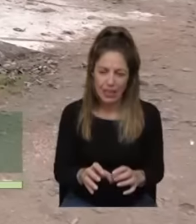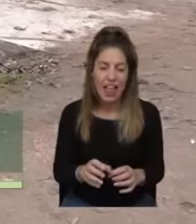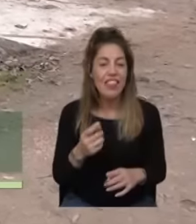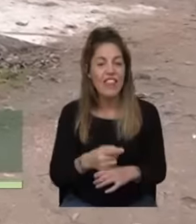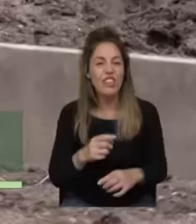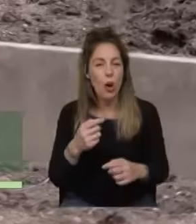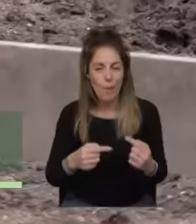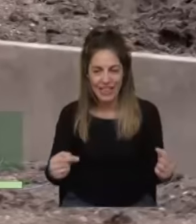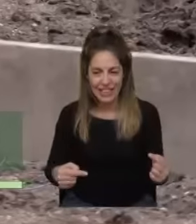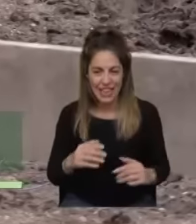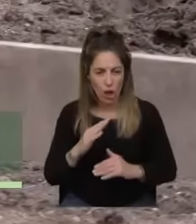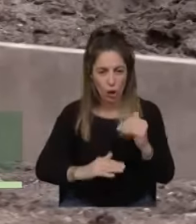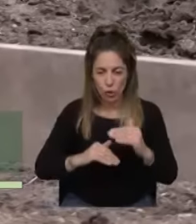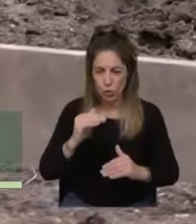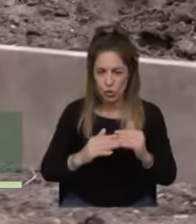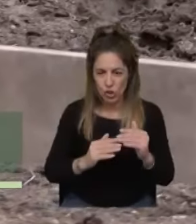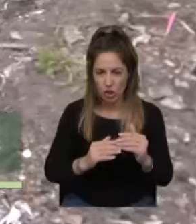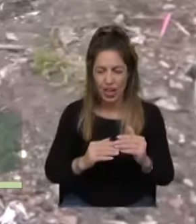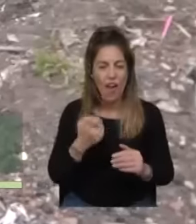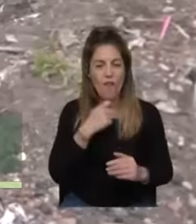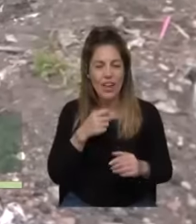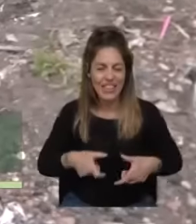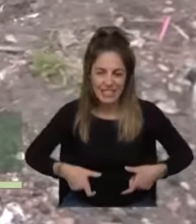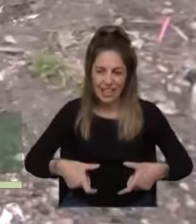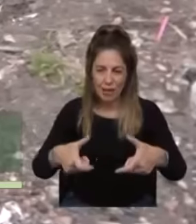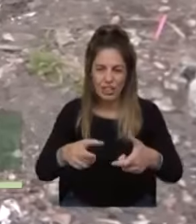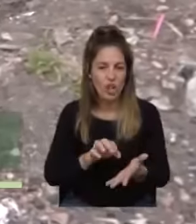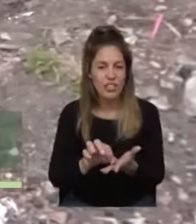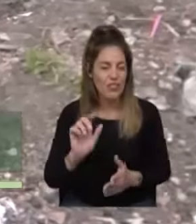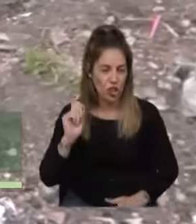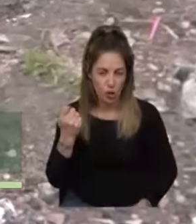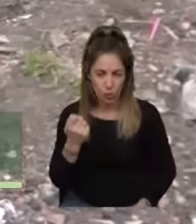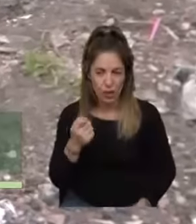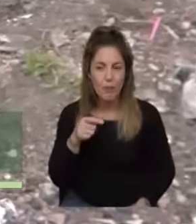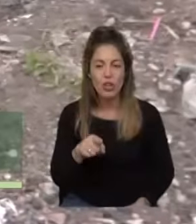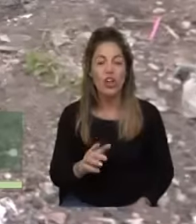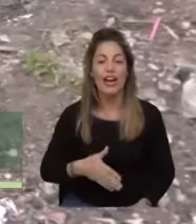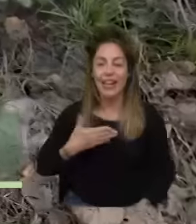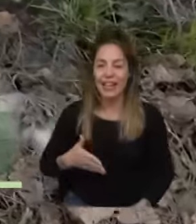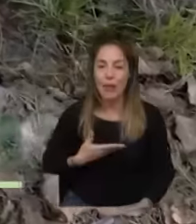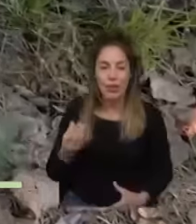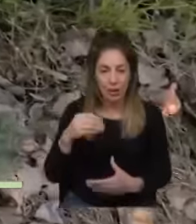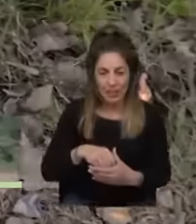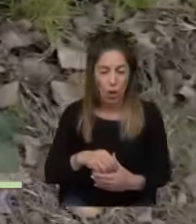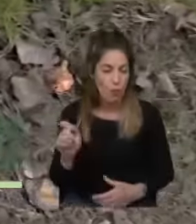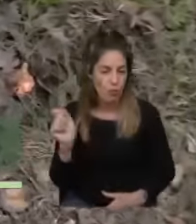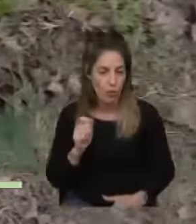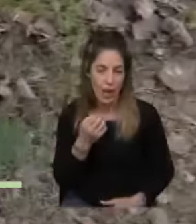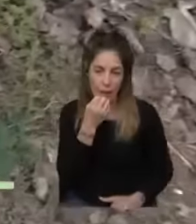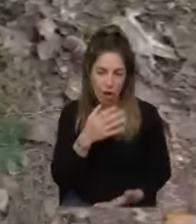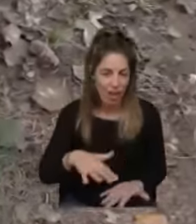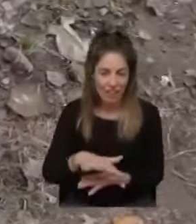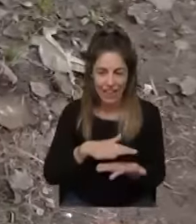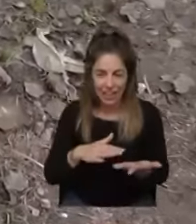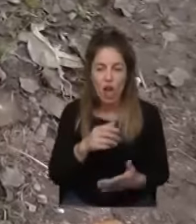a los materiales de construcción utilizados, la falta de saneamiento y servicio de UTE. En ese sentido, reclaman una intervención pública de mejora barrial